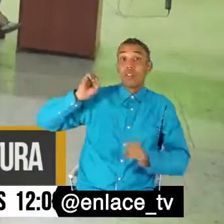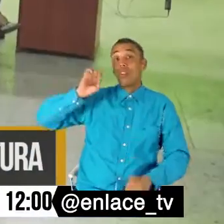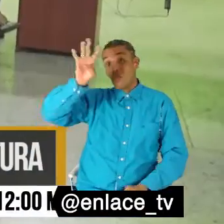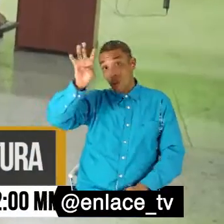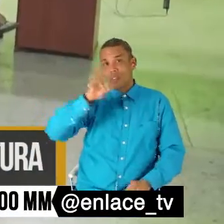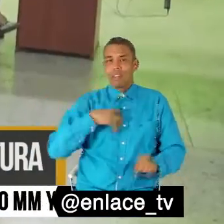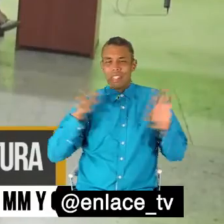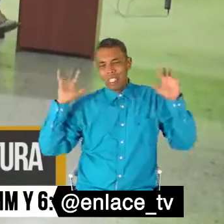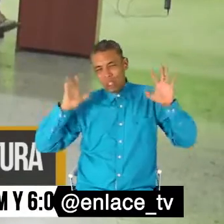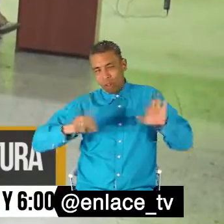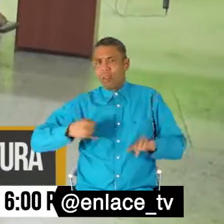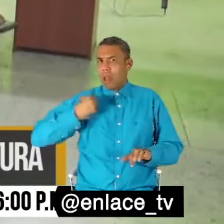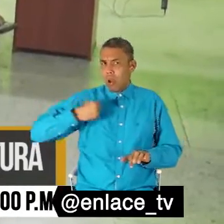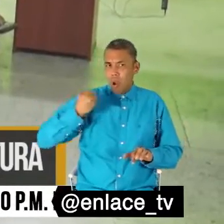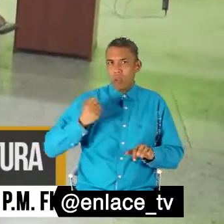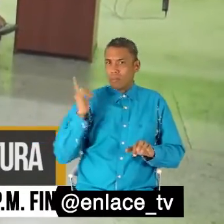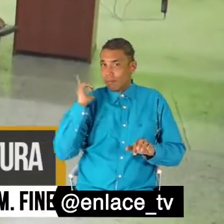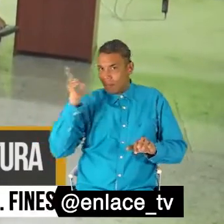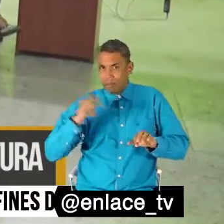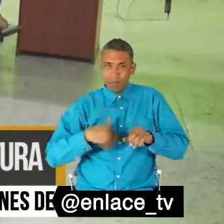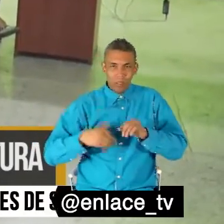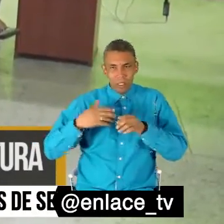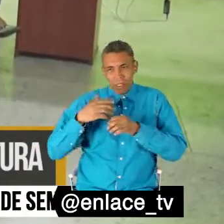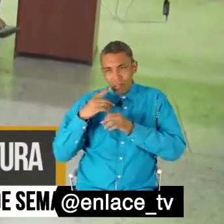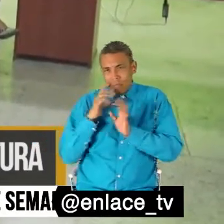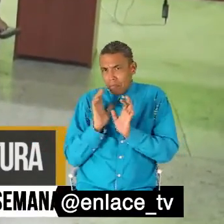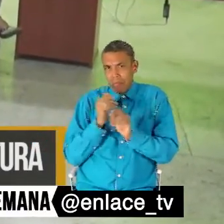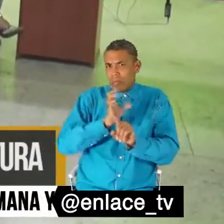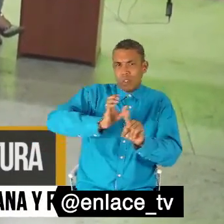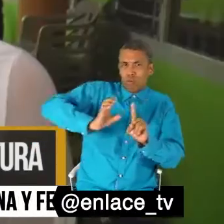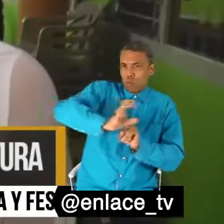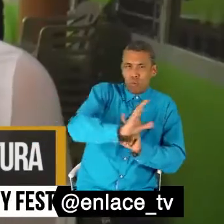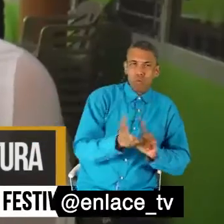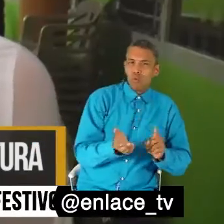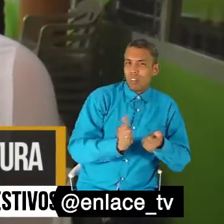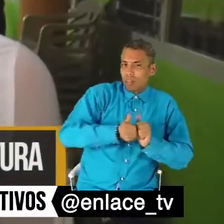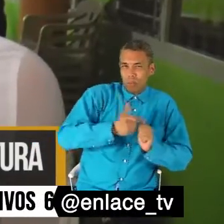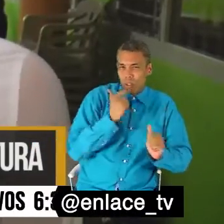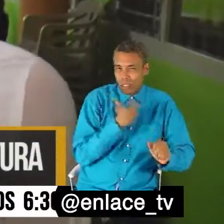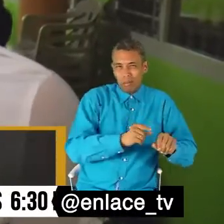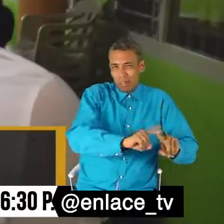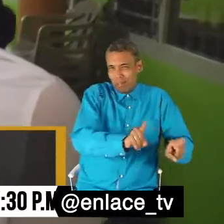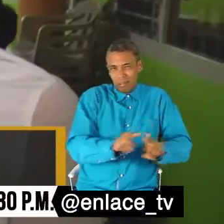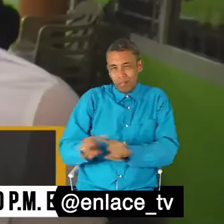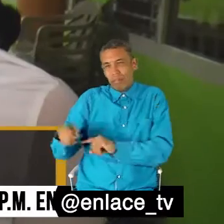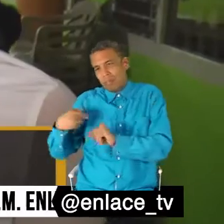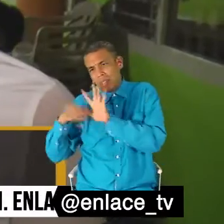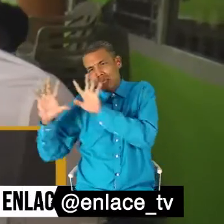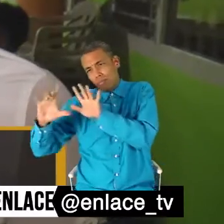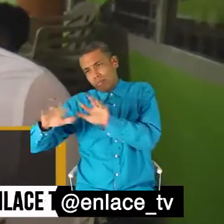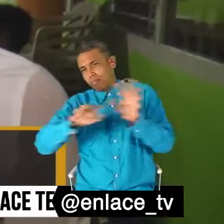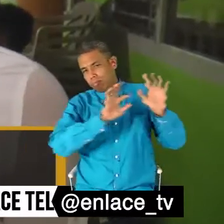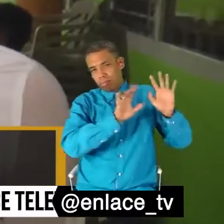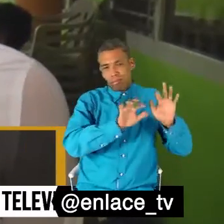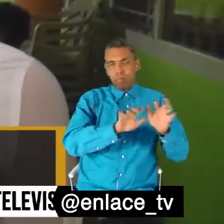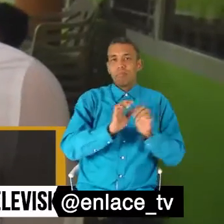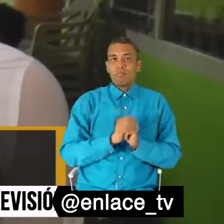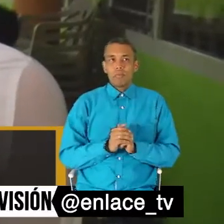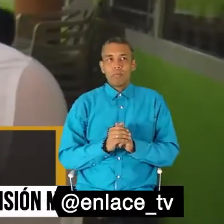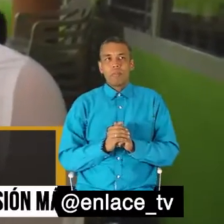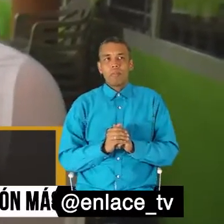mujeres jóvenes líderes de diferentes procesos de formación cultural en la ciudad. Ya logramos incidir con el CTP, el Consejero Territorial de Planeación